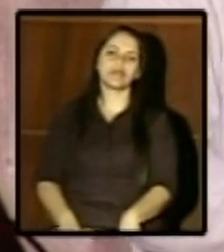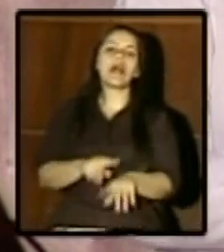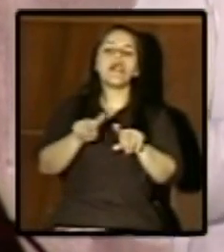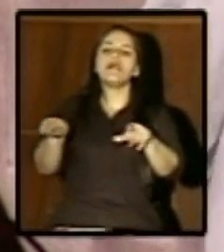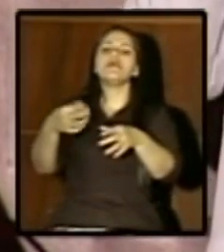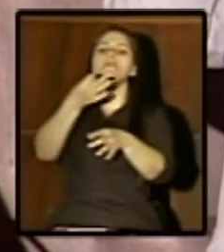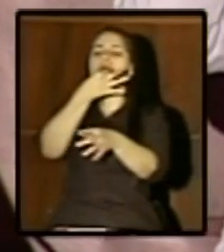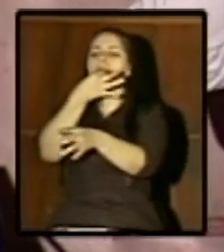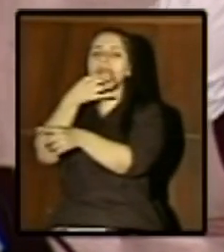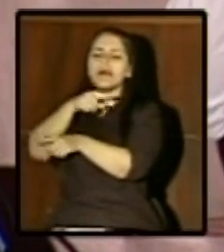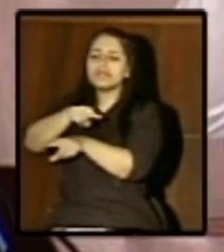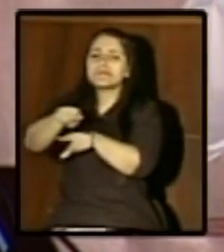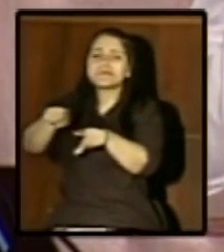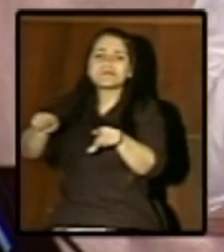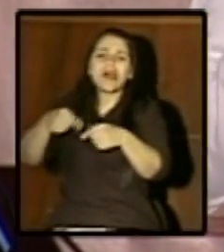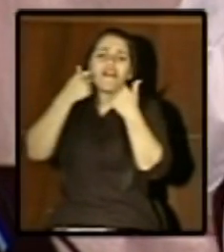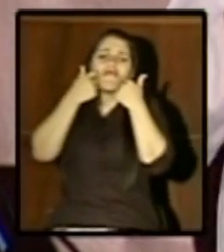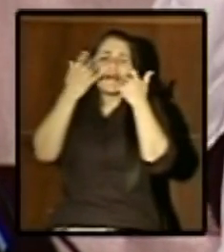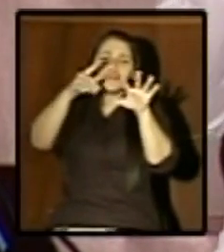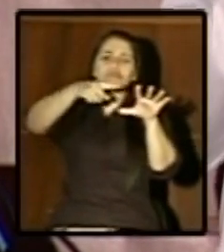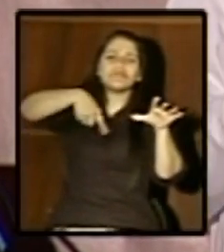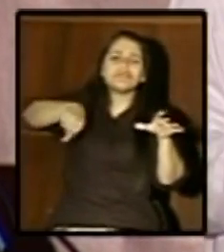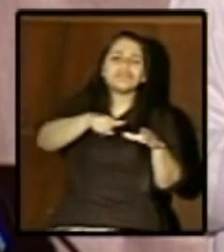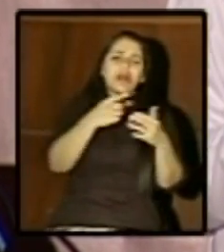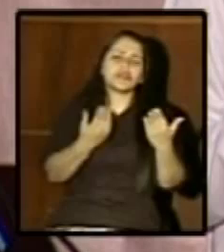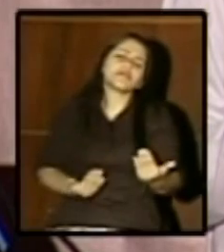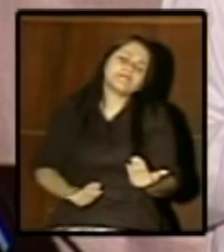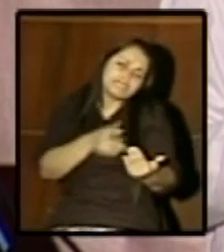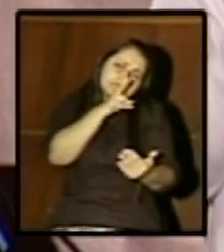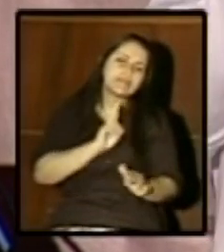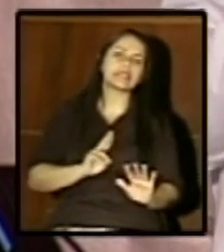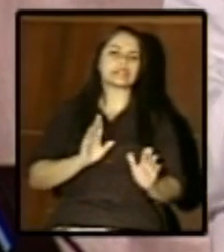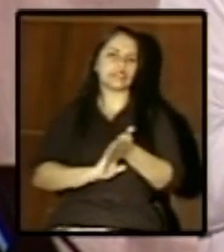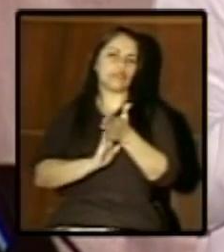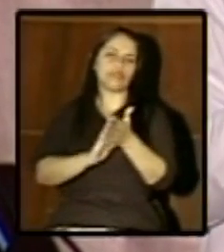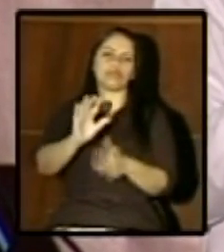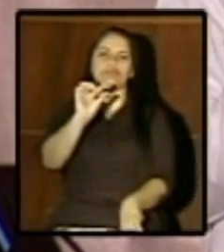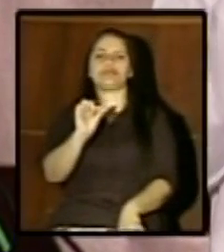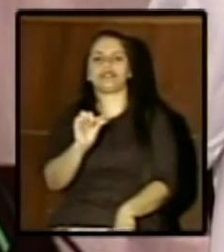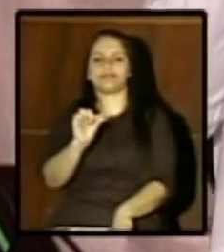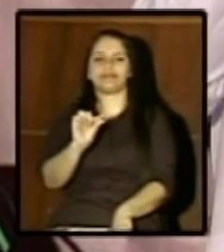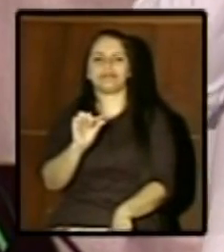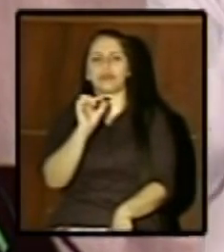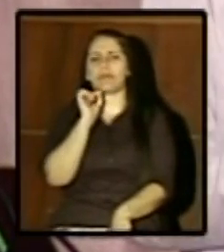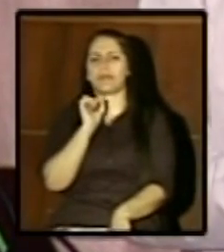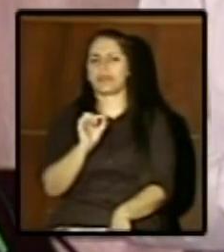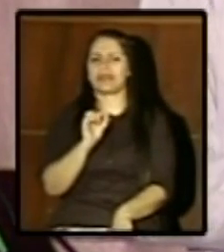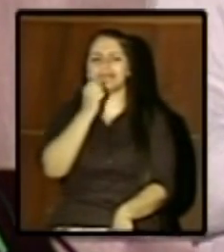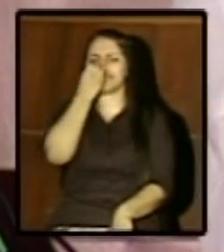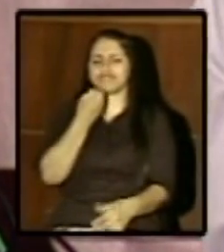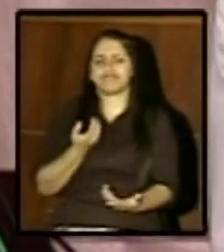la artrosis. No ha salido. Todos estos medicamentos digamos, pretenden aliviar un